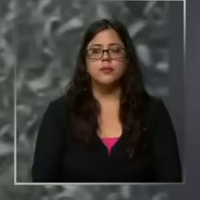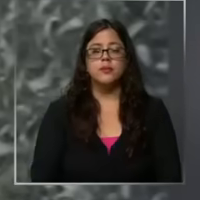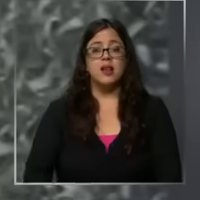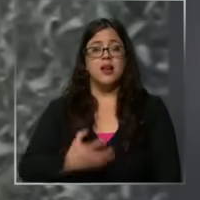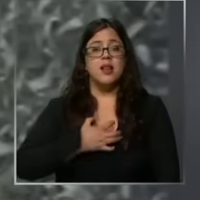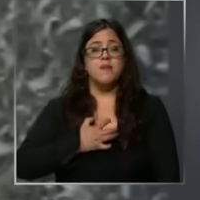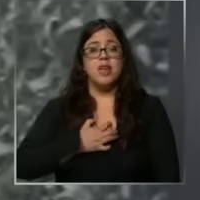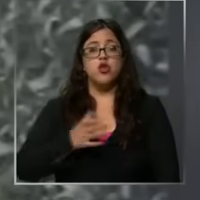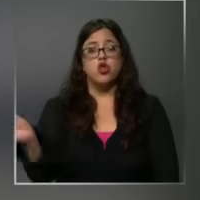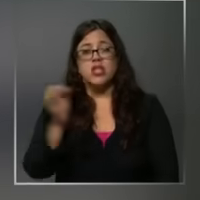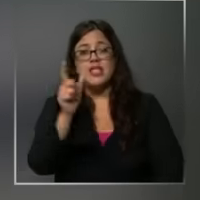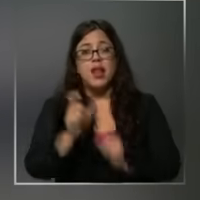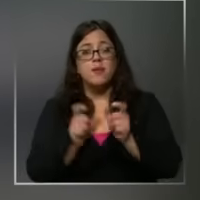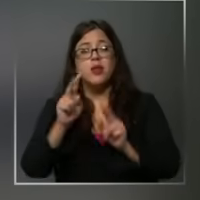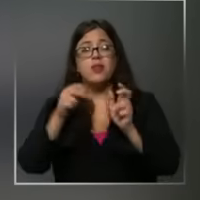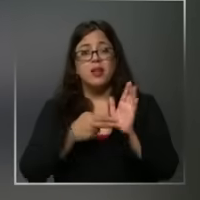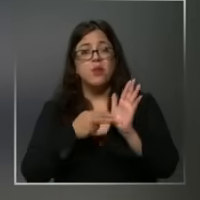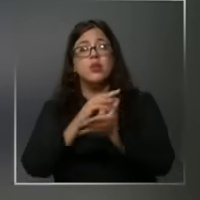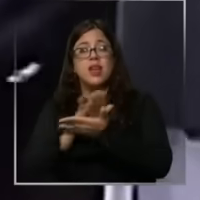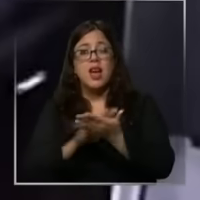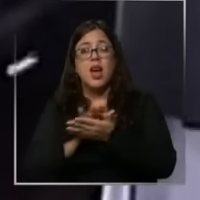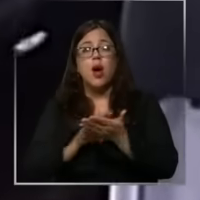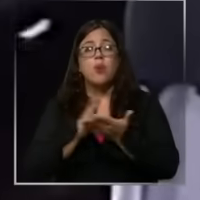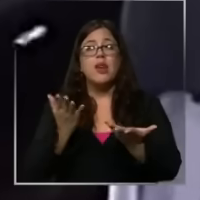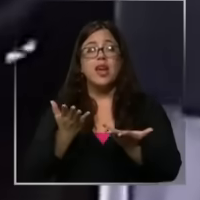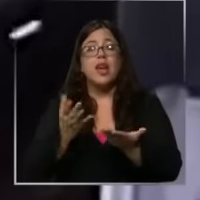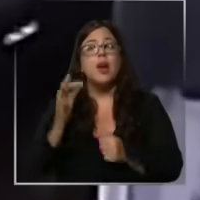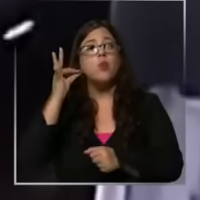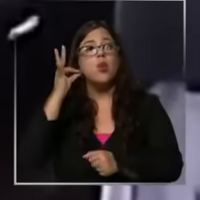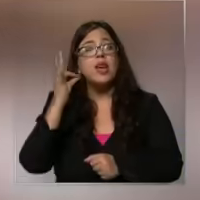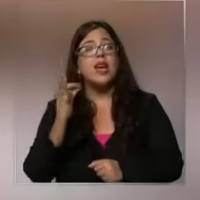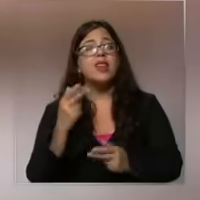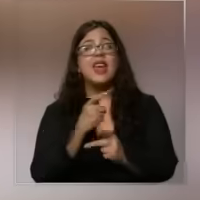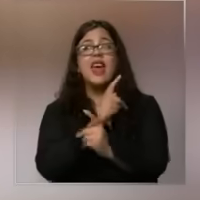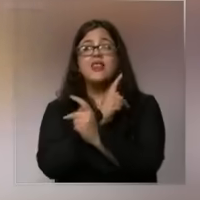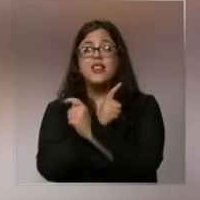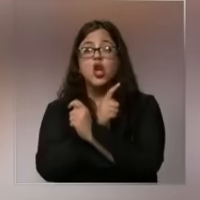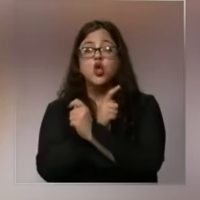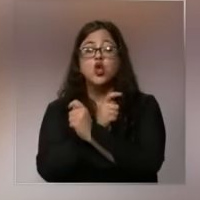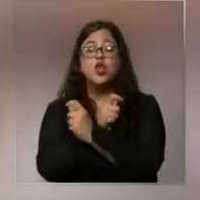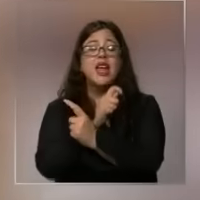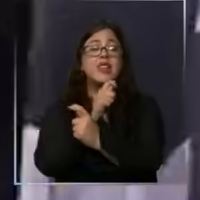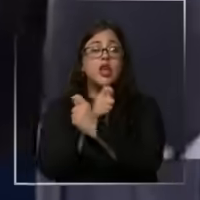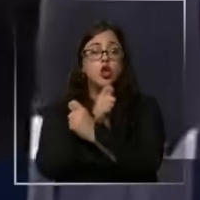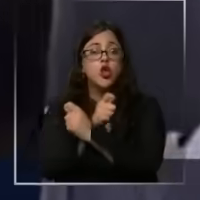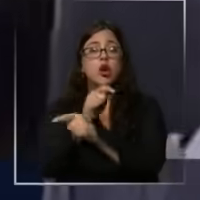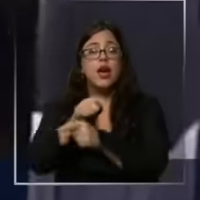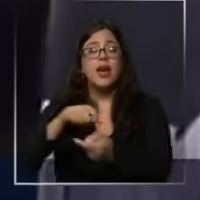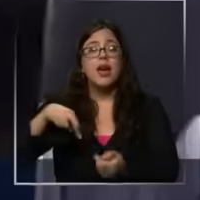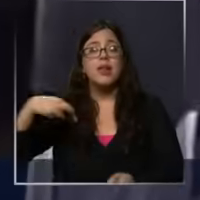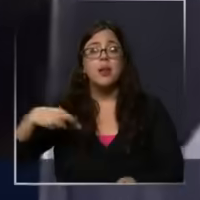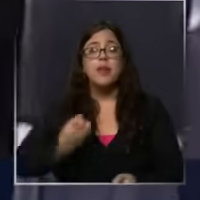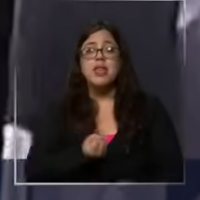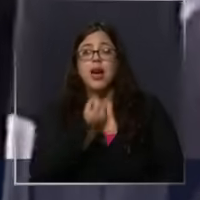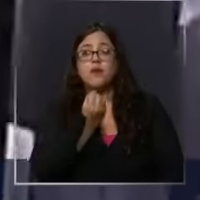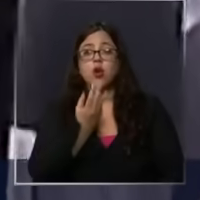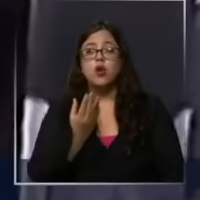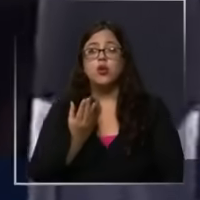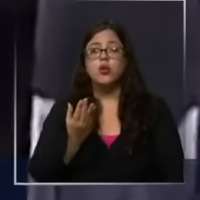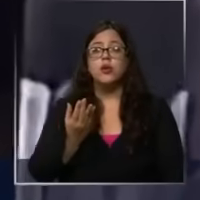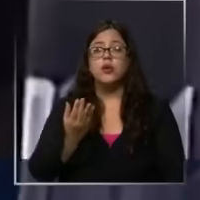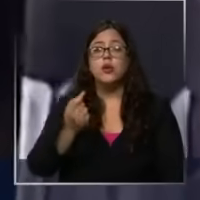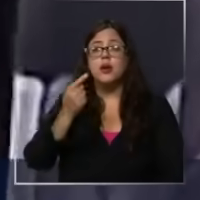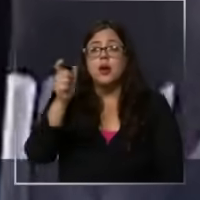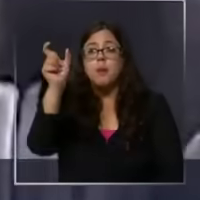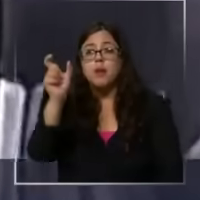Miedo, dicen los vecinos, se basa en ejemplos. Lo plasmado con la narco tiktoker en Peñaflor, de la que todos supimos. El tipo antes de rematarla le